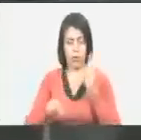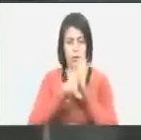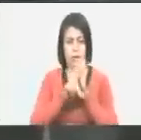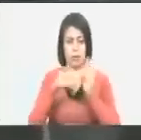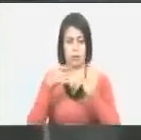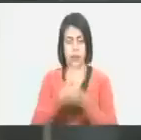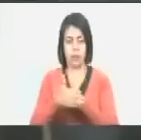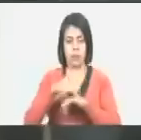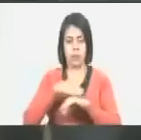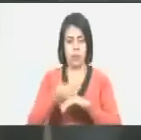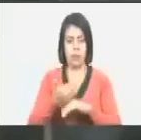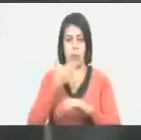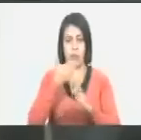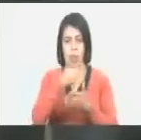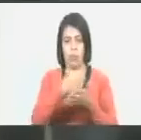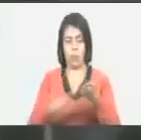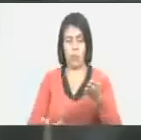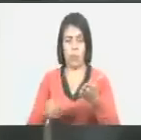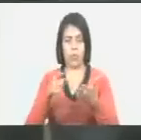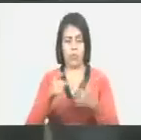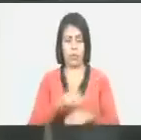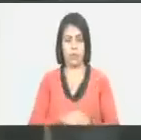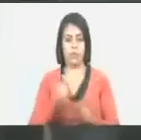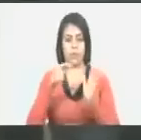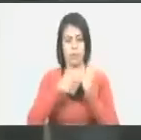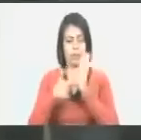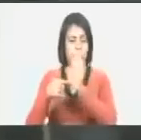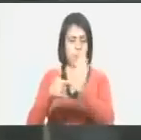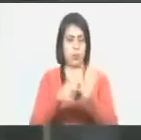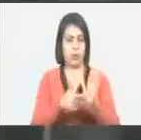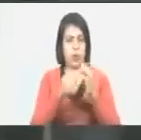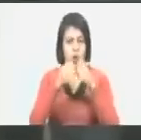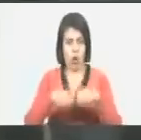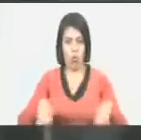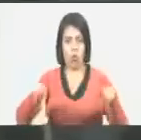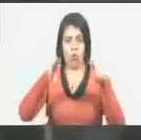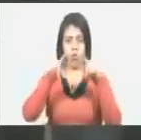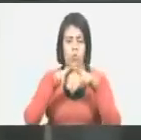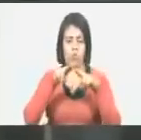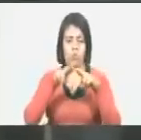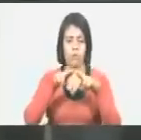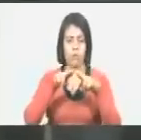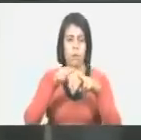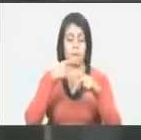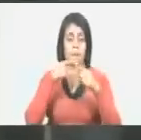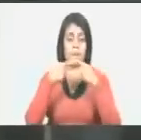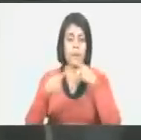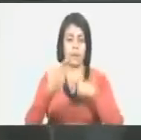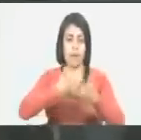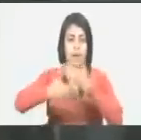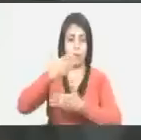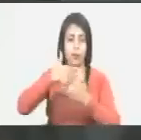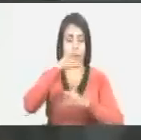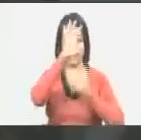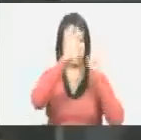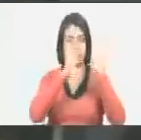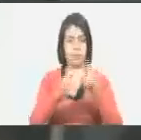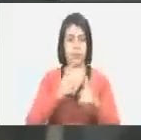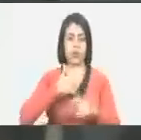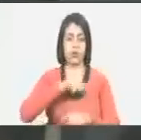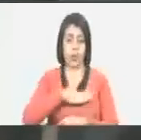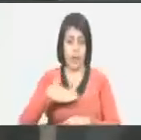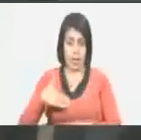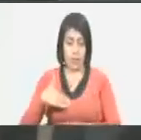tiene que ver con una propuesta que presentó las Naciones Unidas y habla allí pues de la cooperación internacional y nosotros